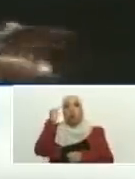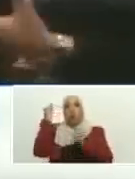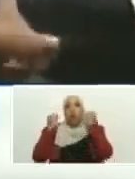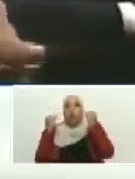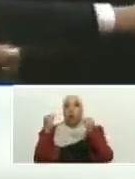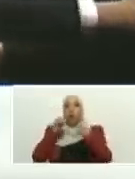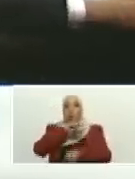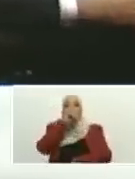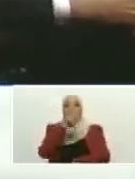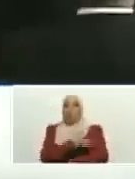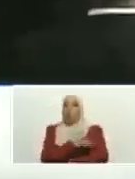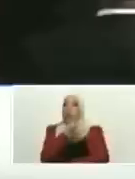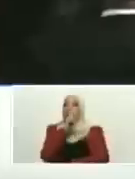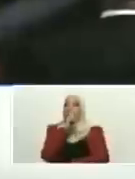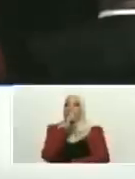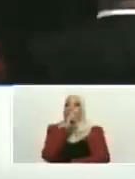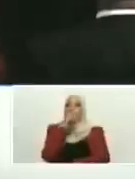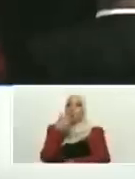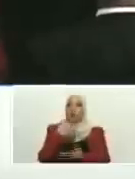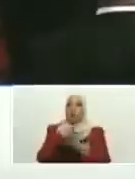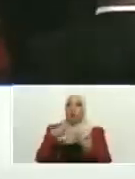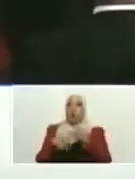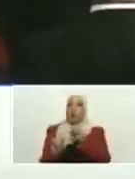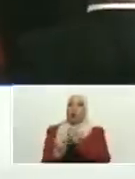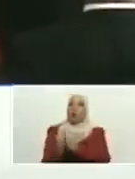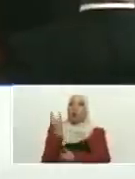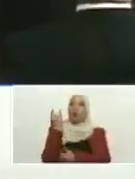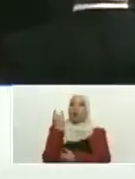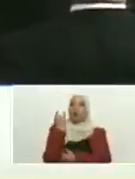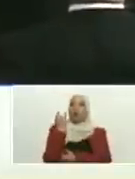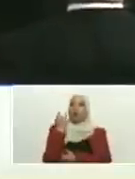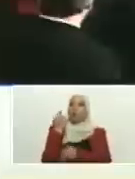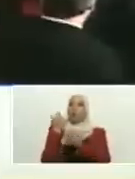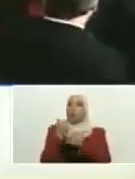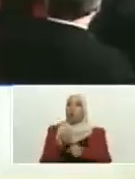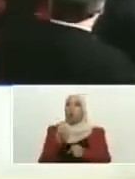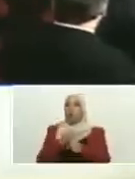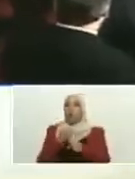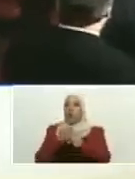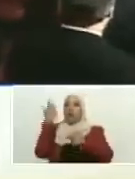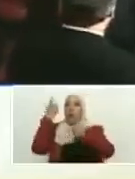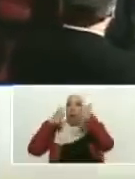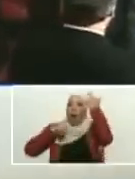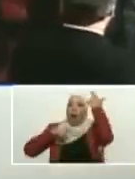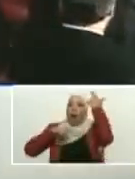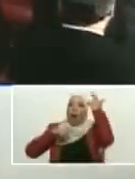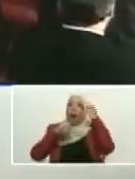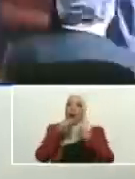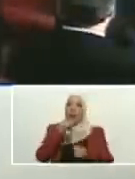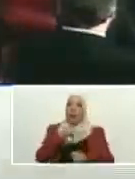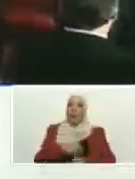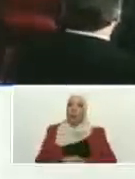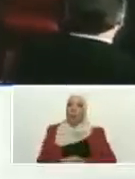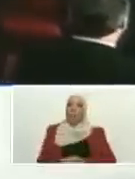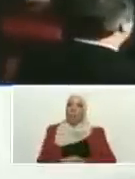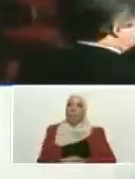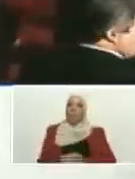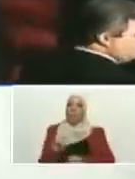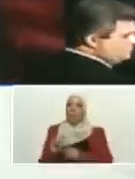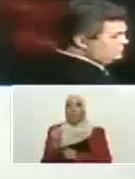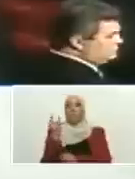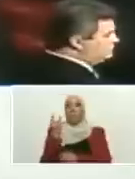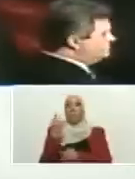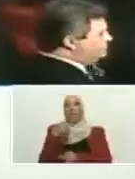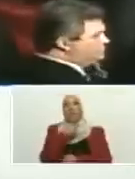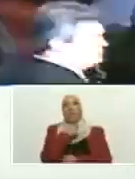su fuerza. Porque los traidores pretenden erigirse como chavistas, algunos traidores. Pero